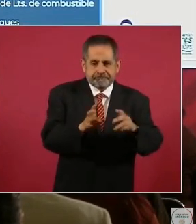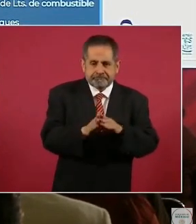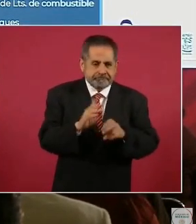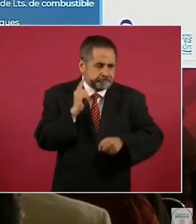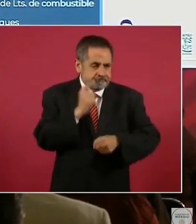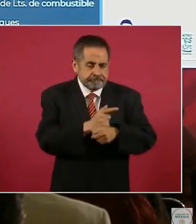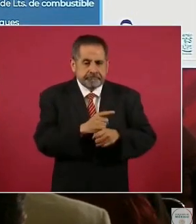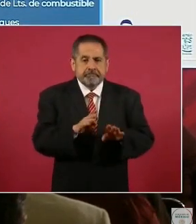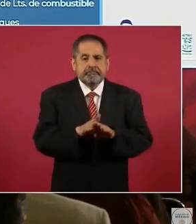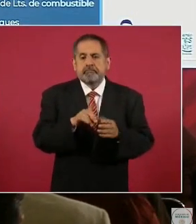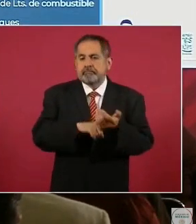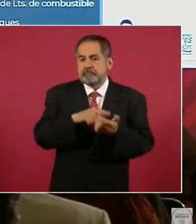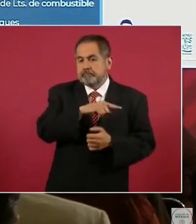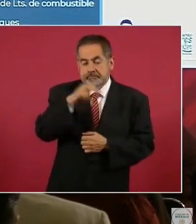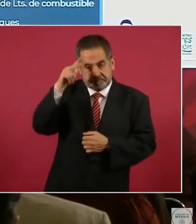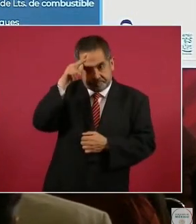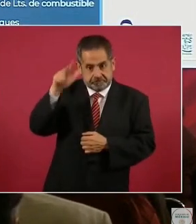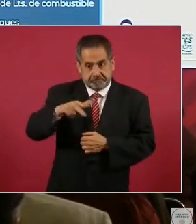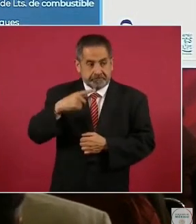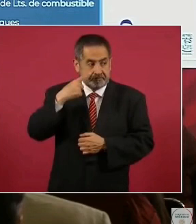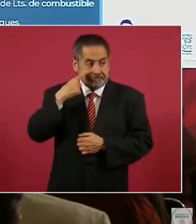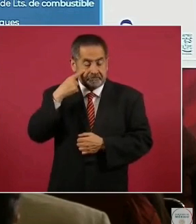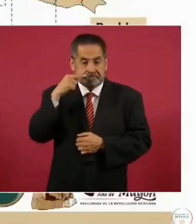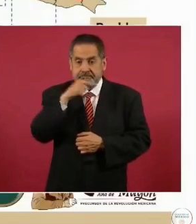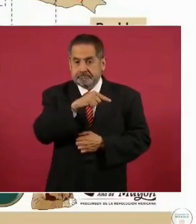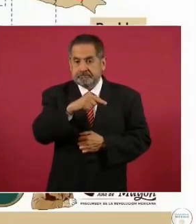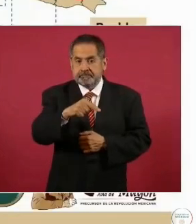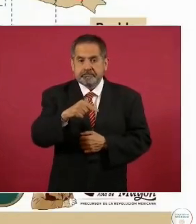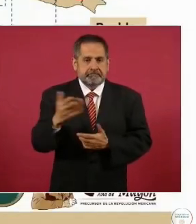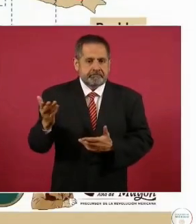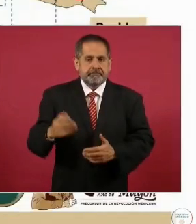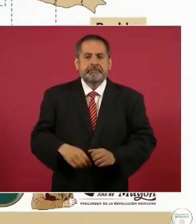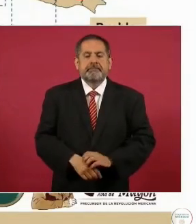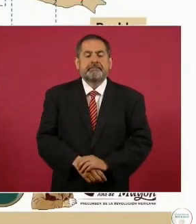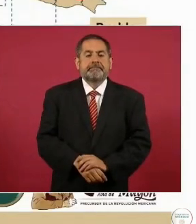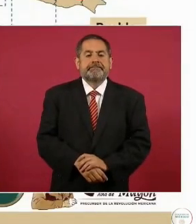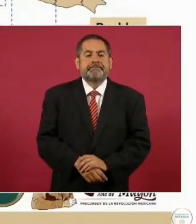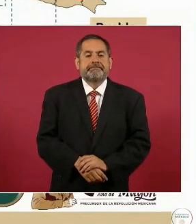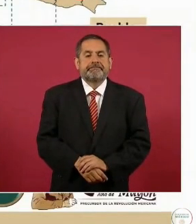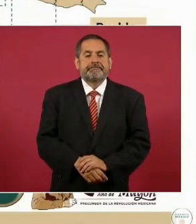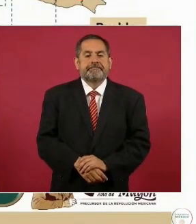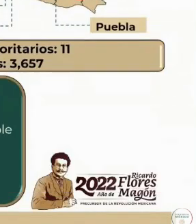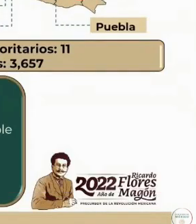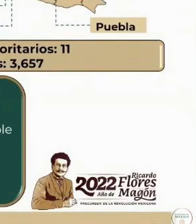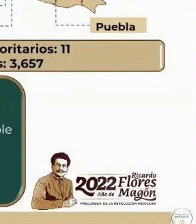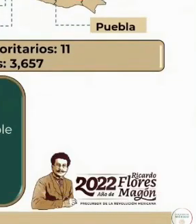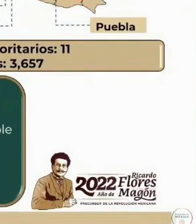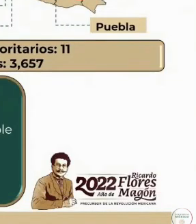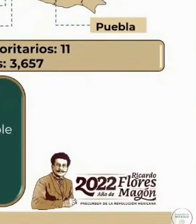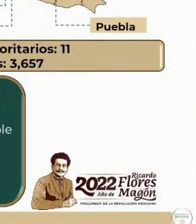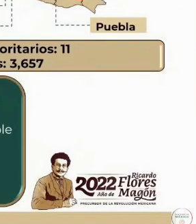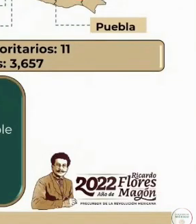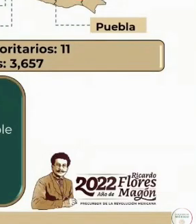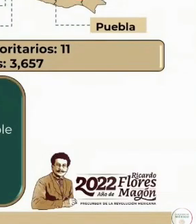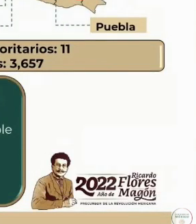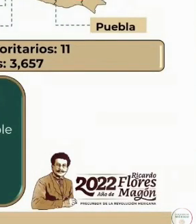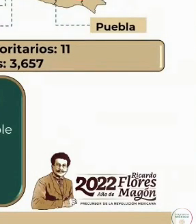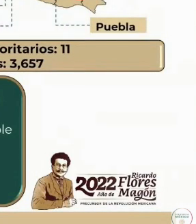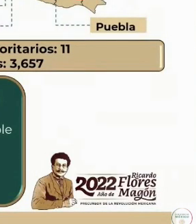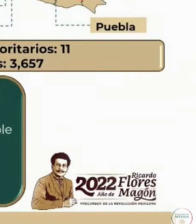hidalgo con mayor presencia de tomas clandestinas en el plan de transporte